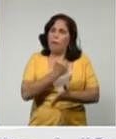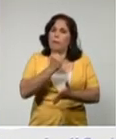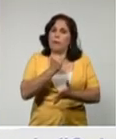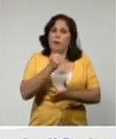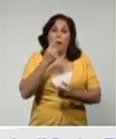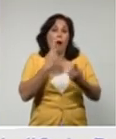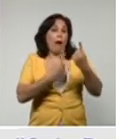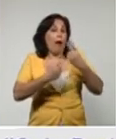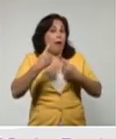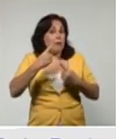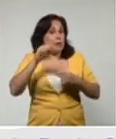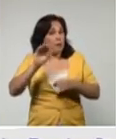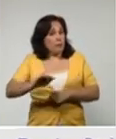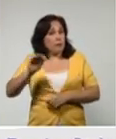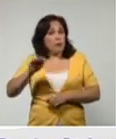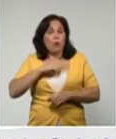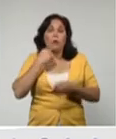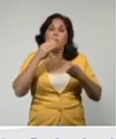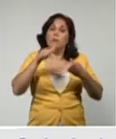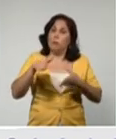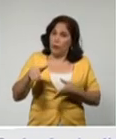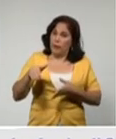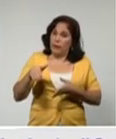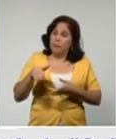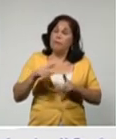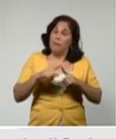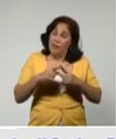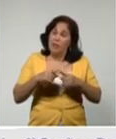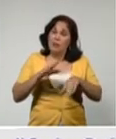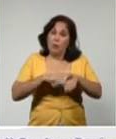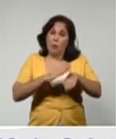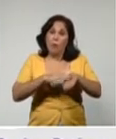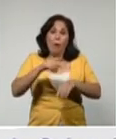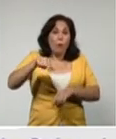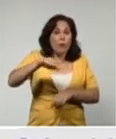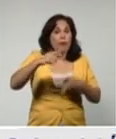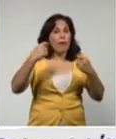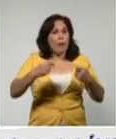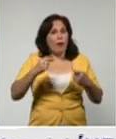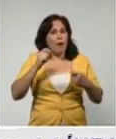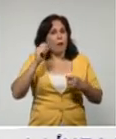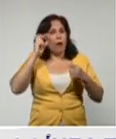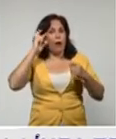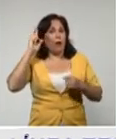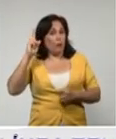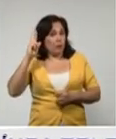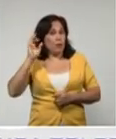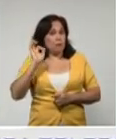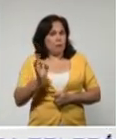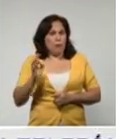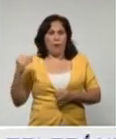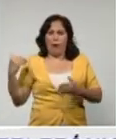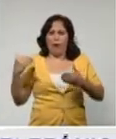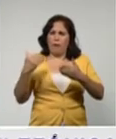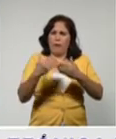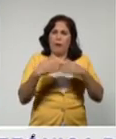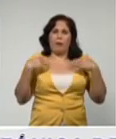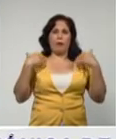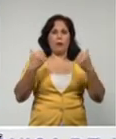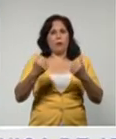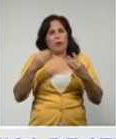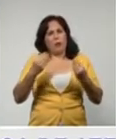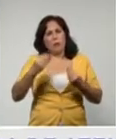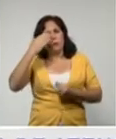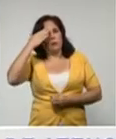algunas personas fallecen como consecuencia de esto. Hasta aquí, Lilian, muchas gracias con